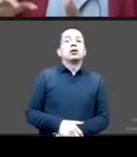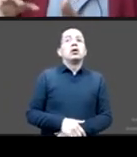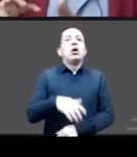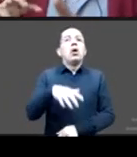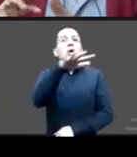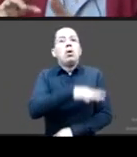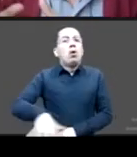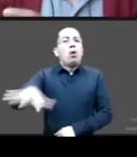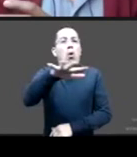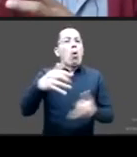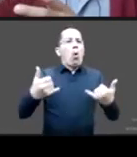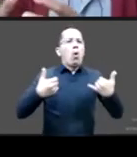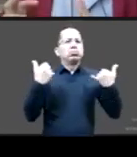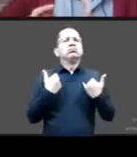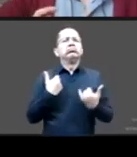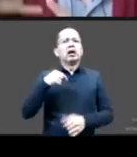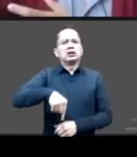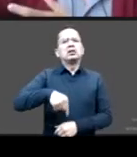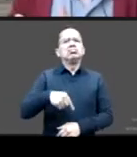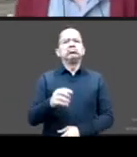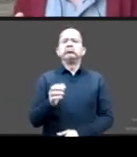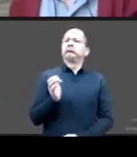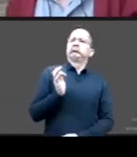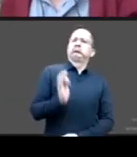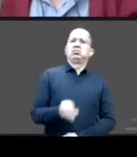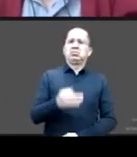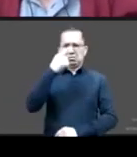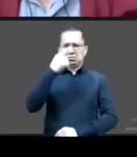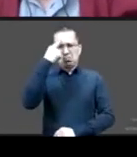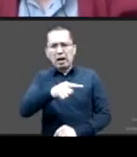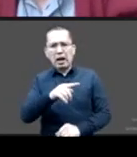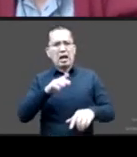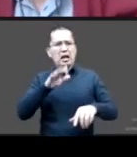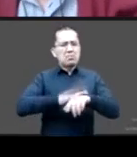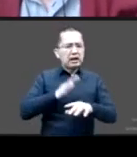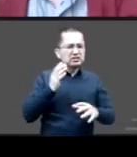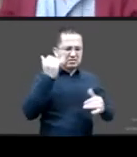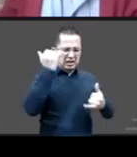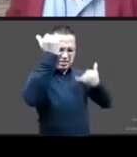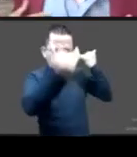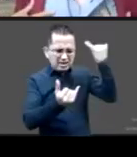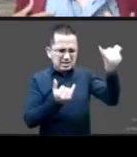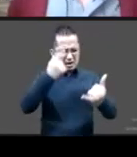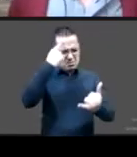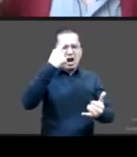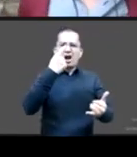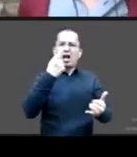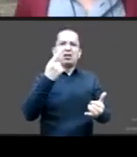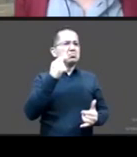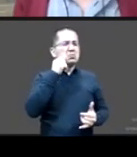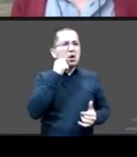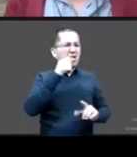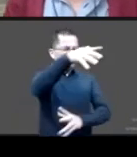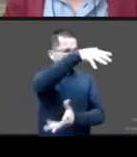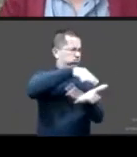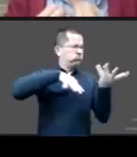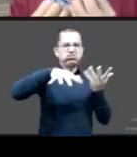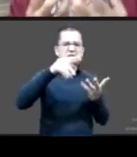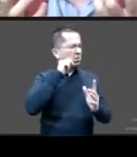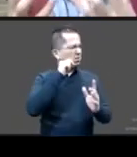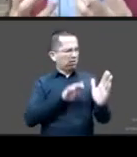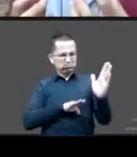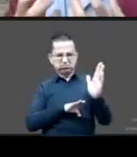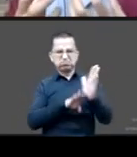por la resiliencia y se la juegan creativamente por hacer como dicen ustedes culebrines papalotes diríamos nosotros cometas en Colombia